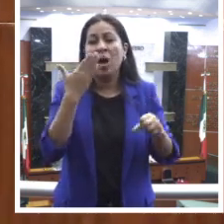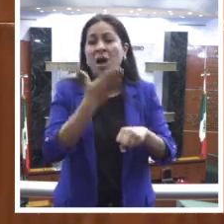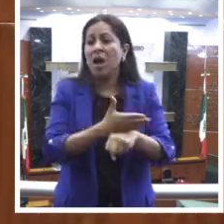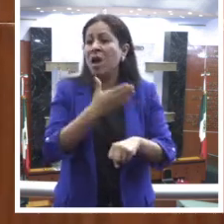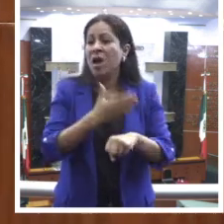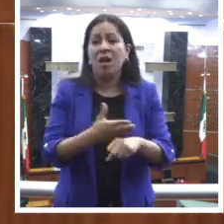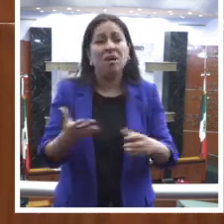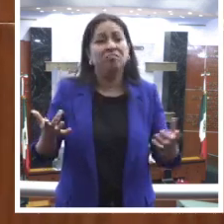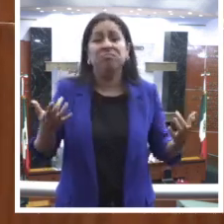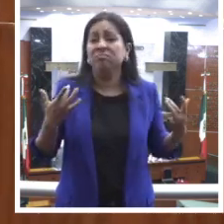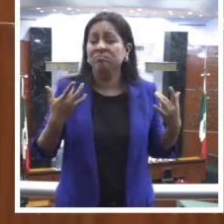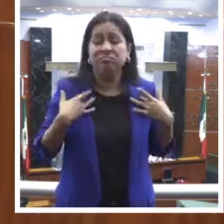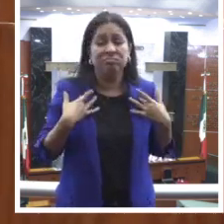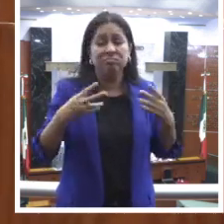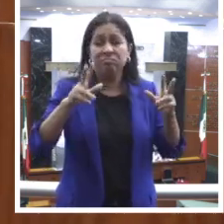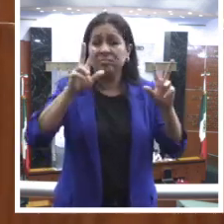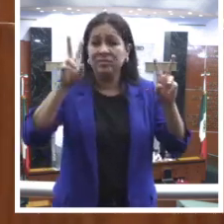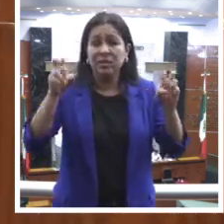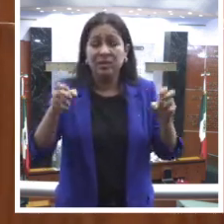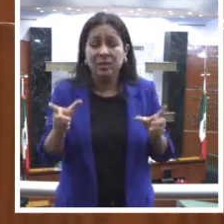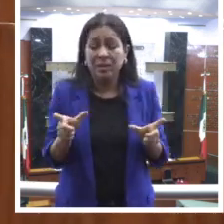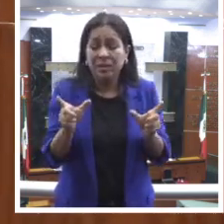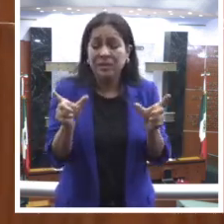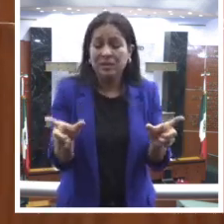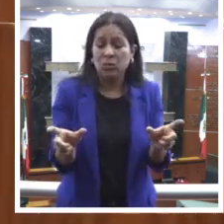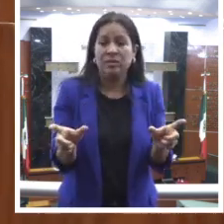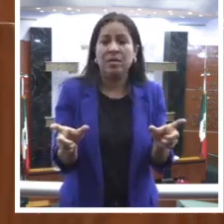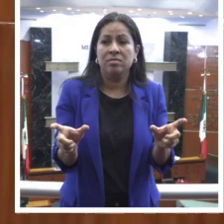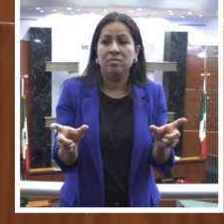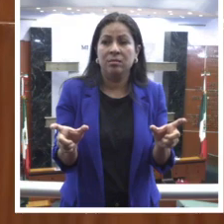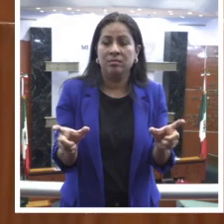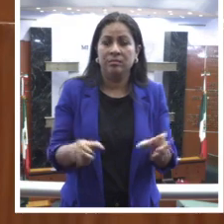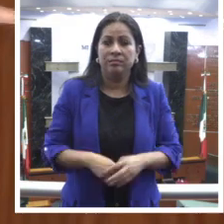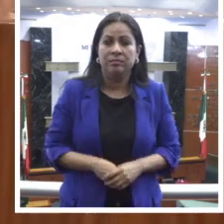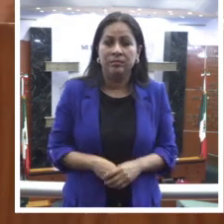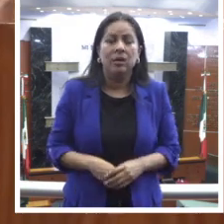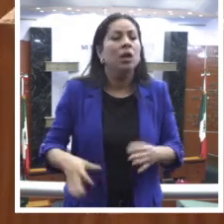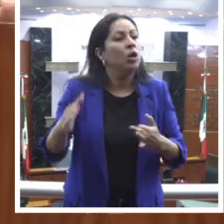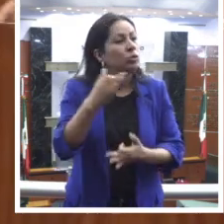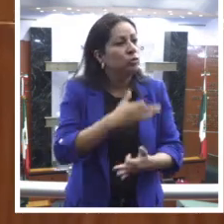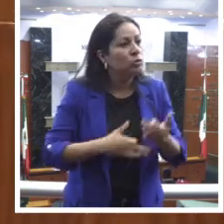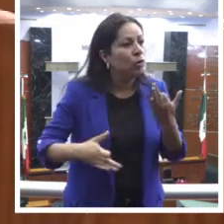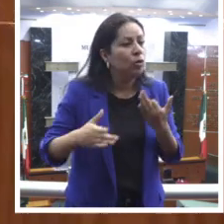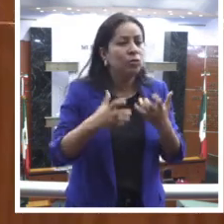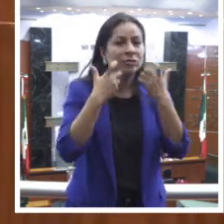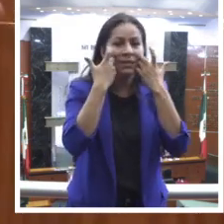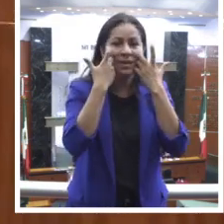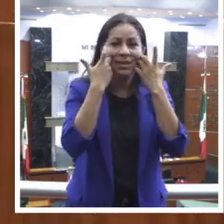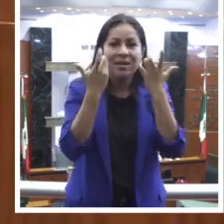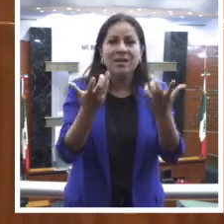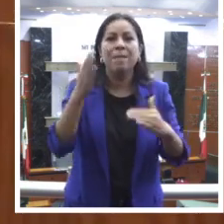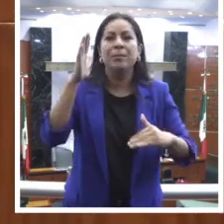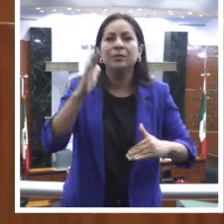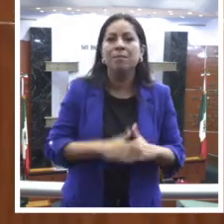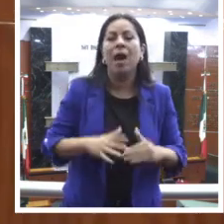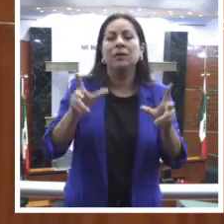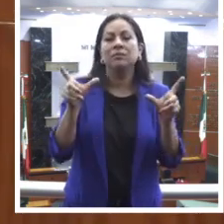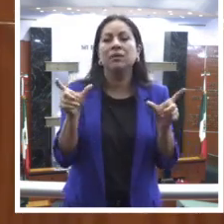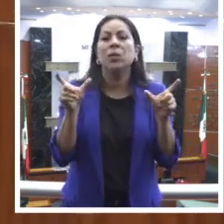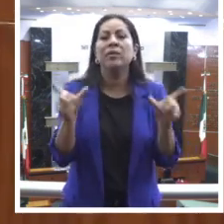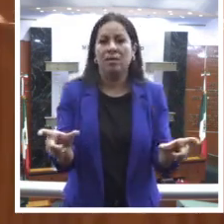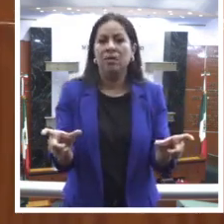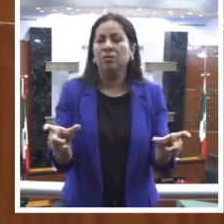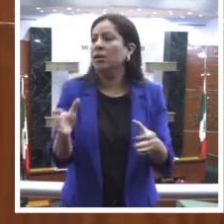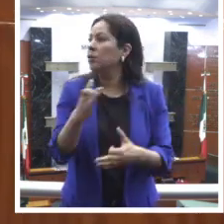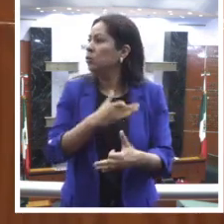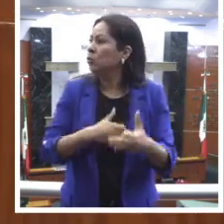en el tema de la seguridad pública Todos aquí queremos más seguridad